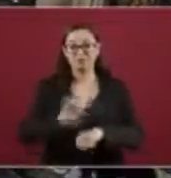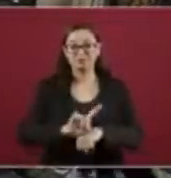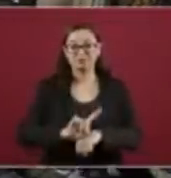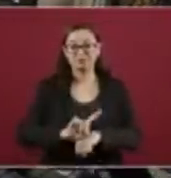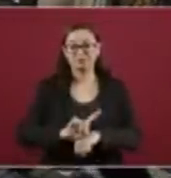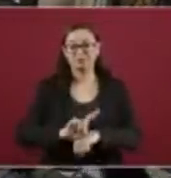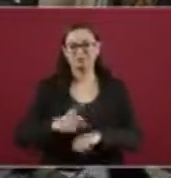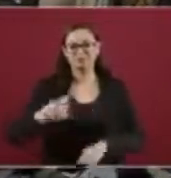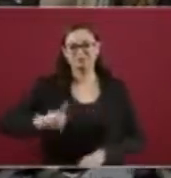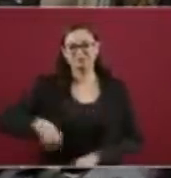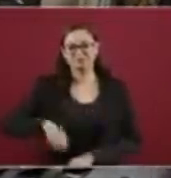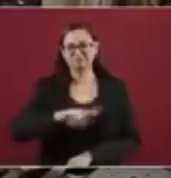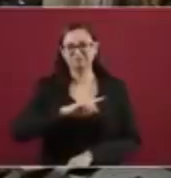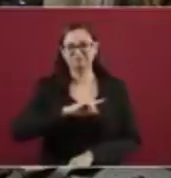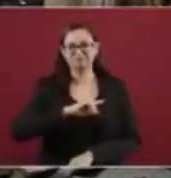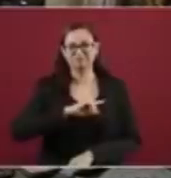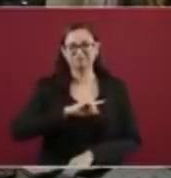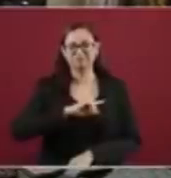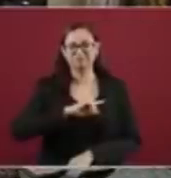vamos a